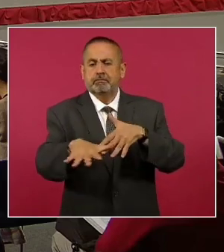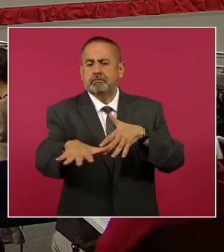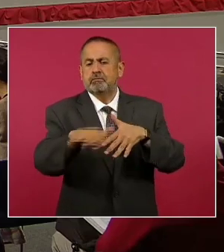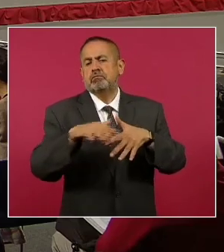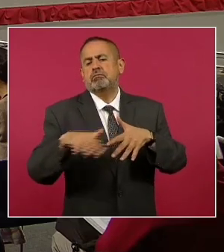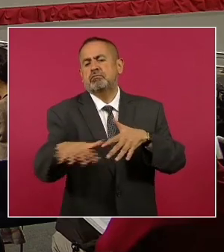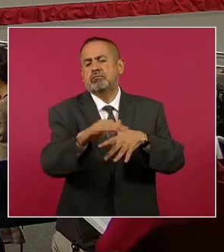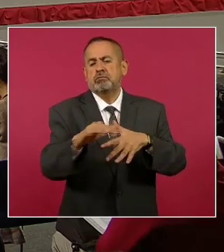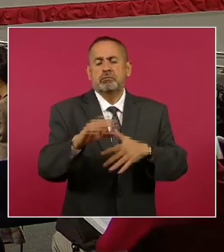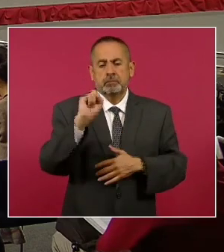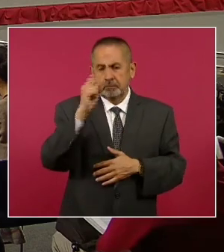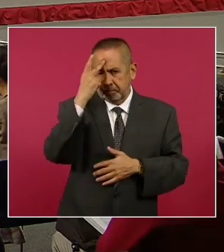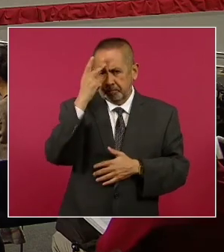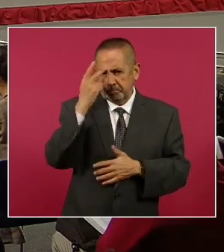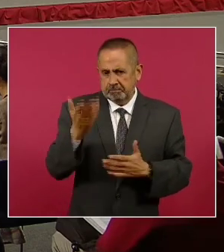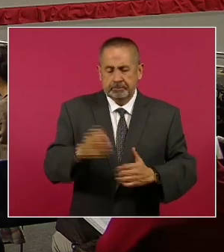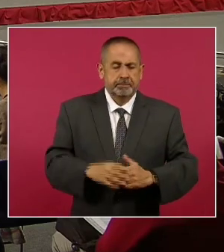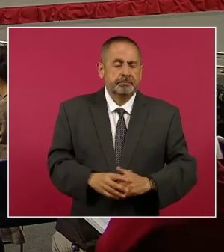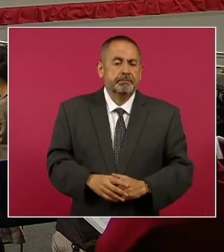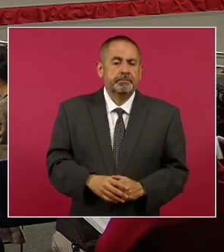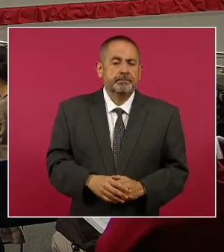de San Luis Potosí. La siguiente, por favor.